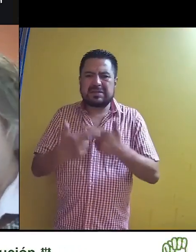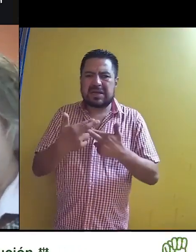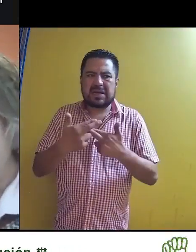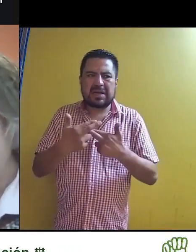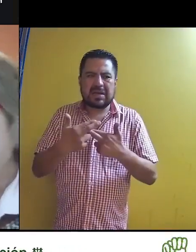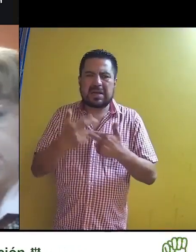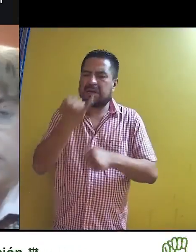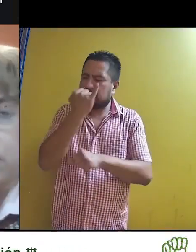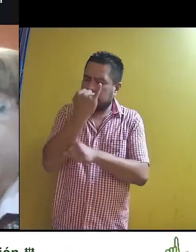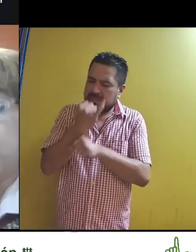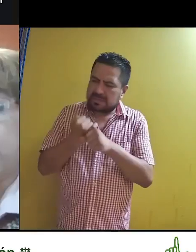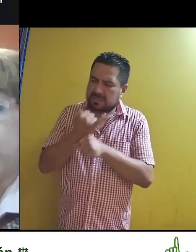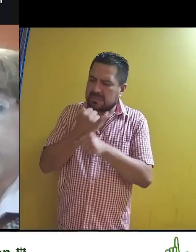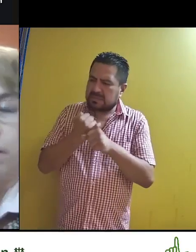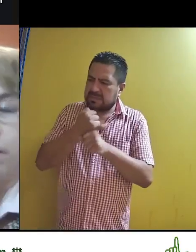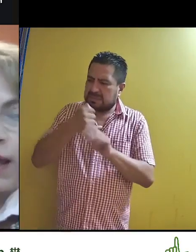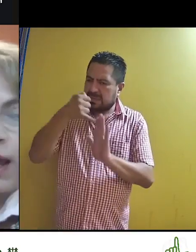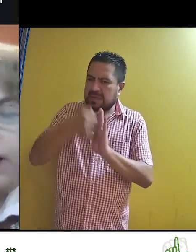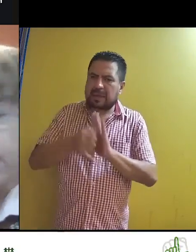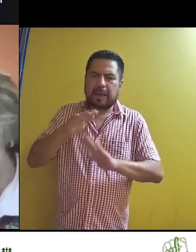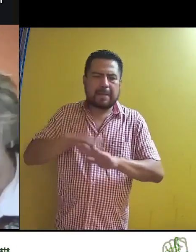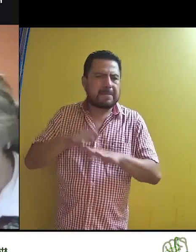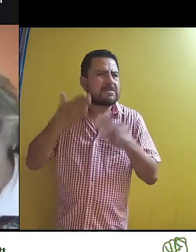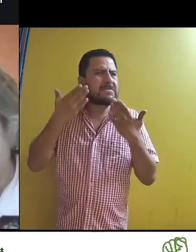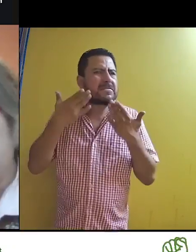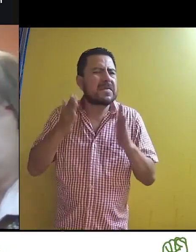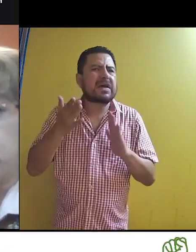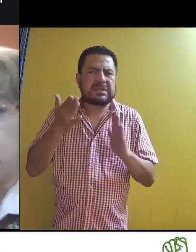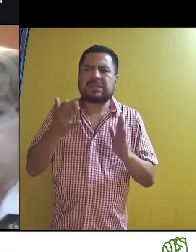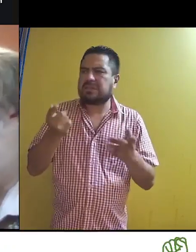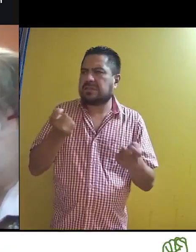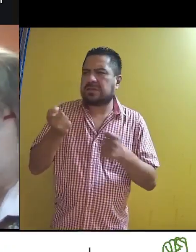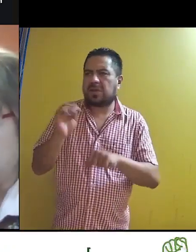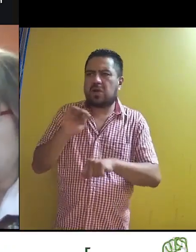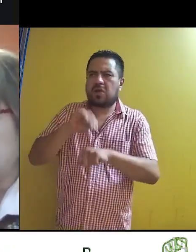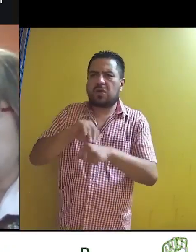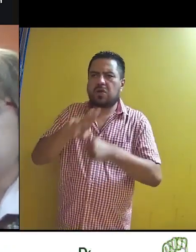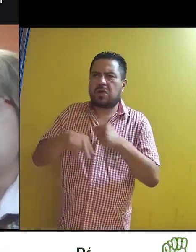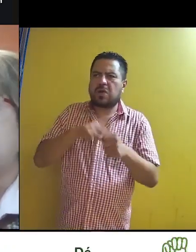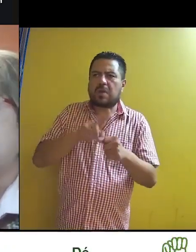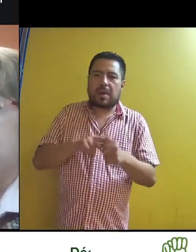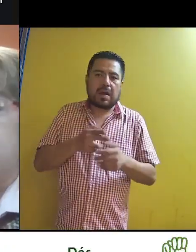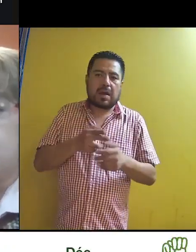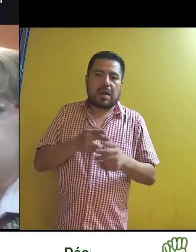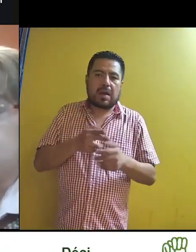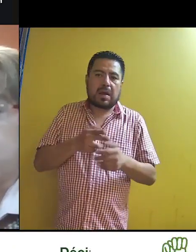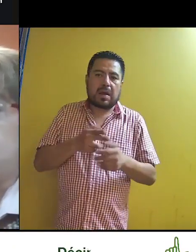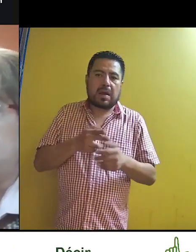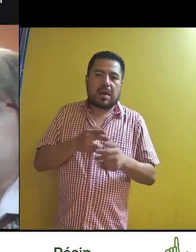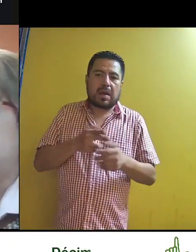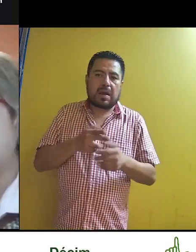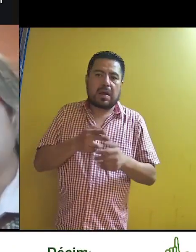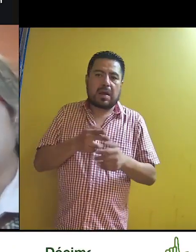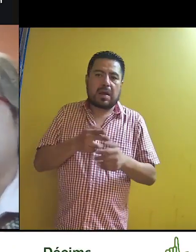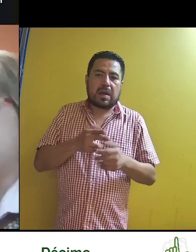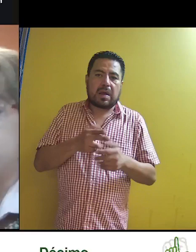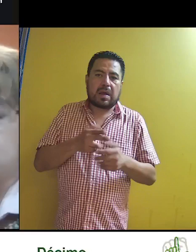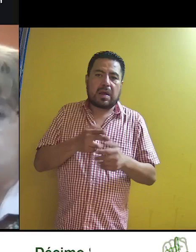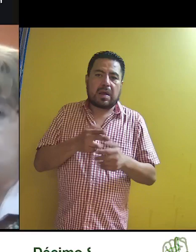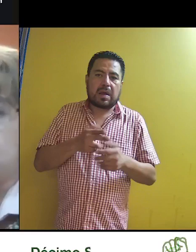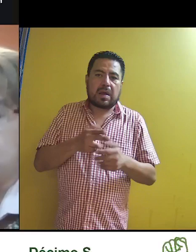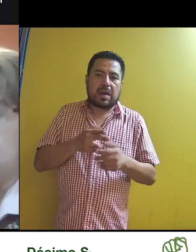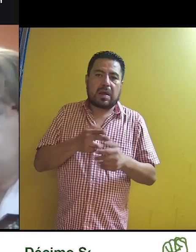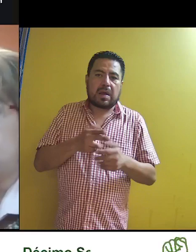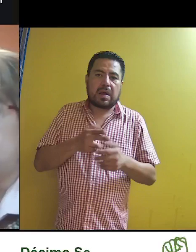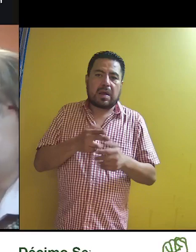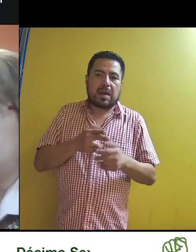la investigación para ampliarla, regularizarla o demás. En este caso, este tribunal lo que hace es